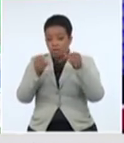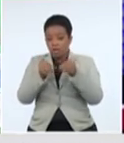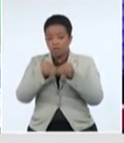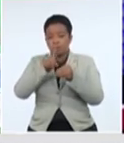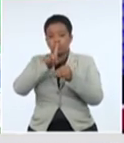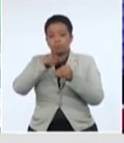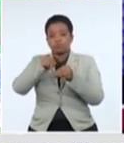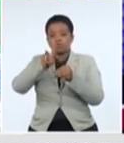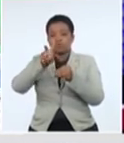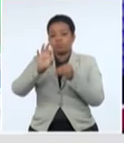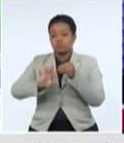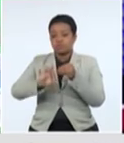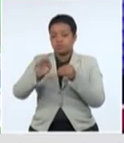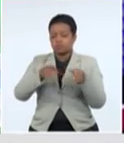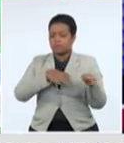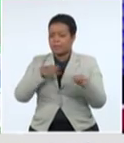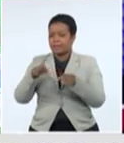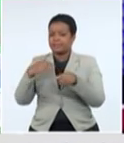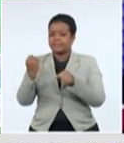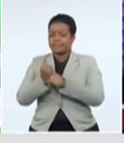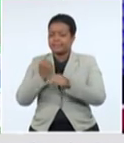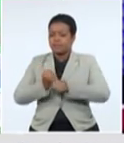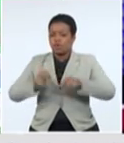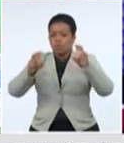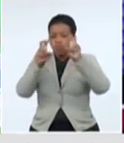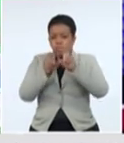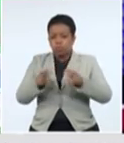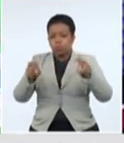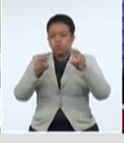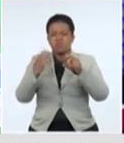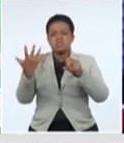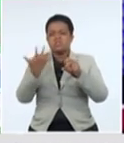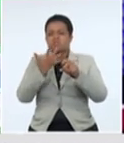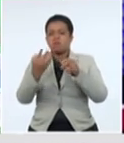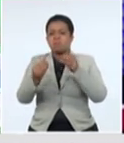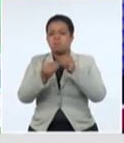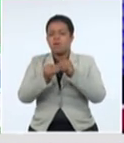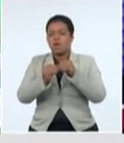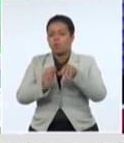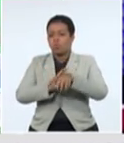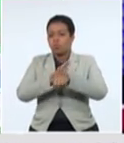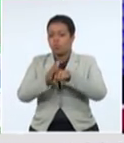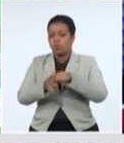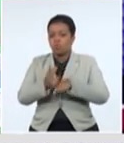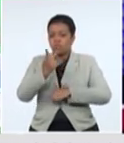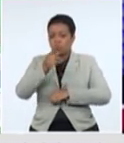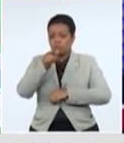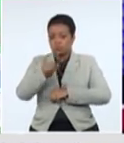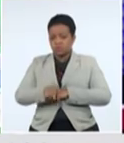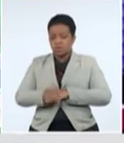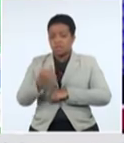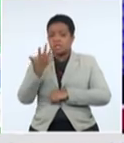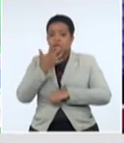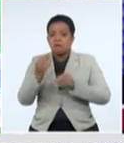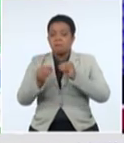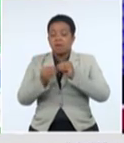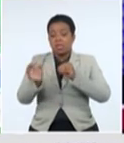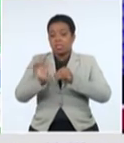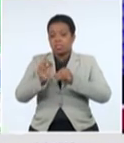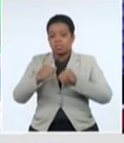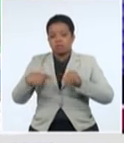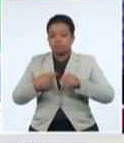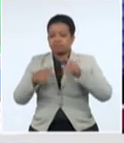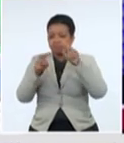trabaja para precisar la fuente de infección de 2 de los que se diagnosticaron ayer. Ahora vamos a